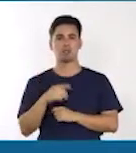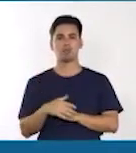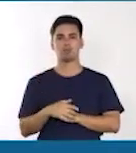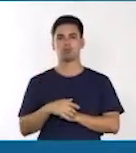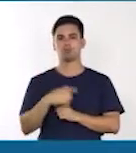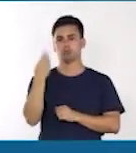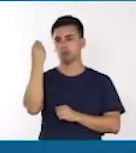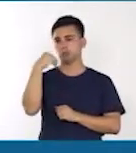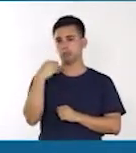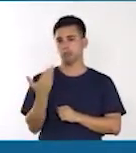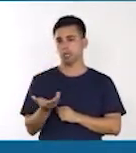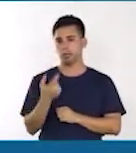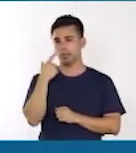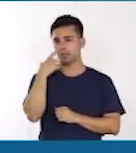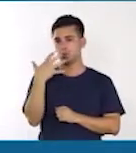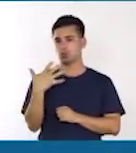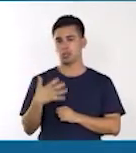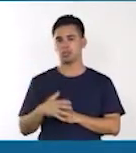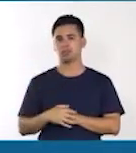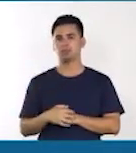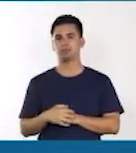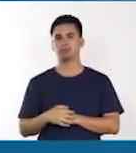que tener presente